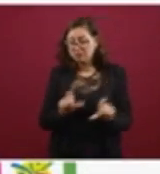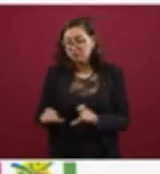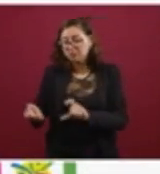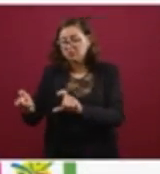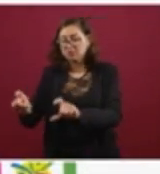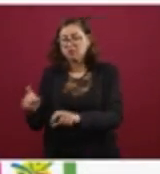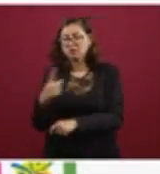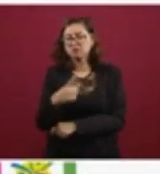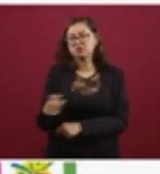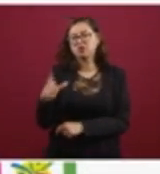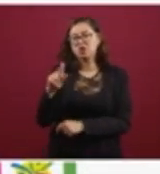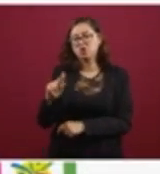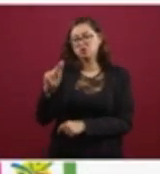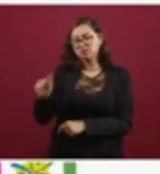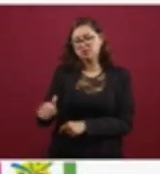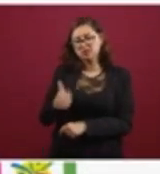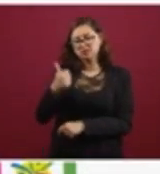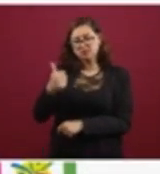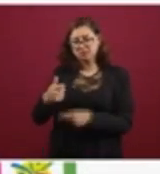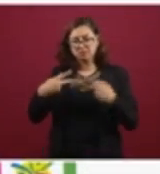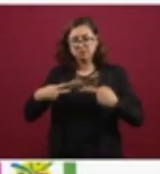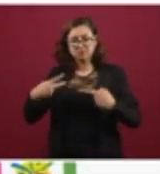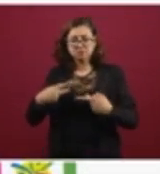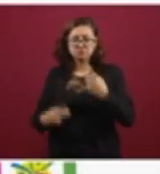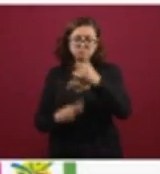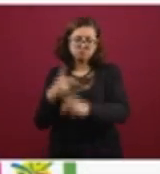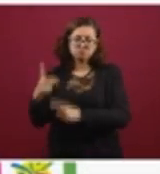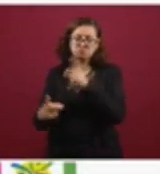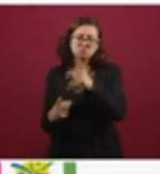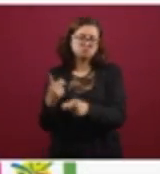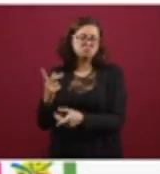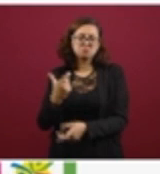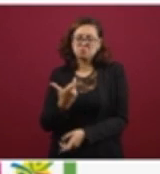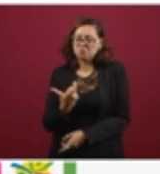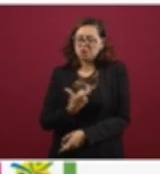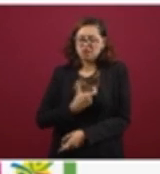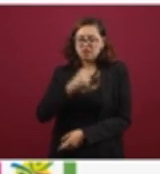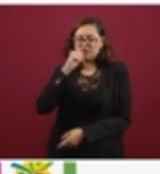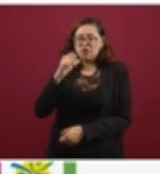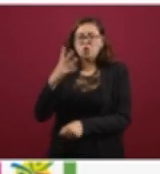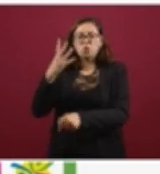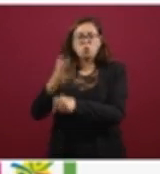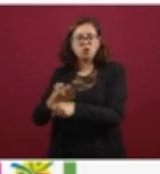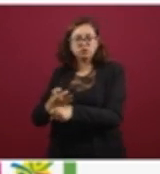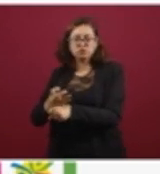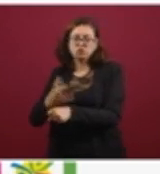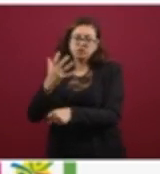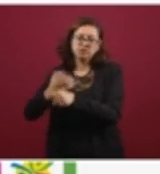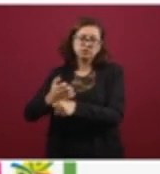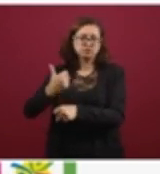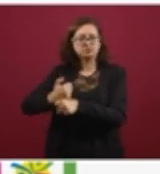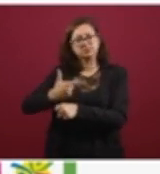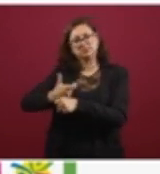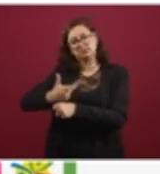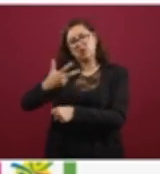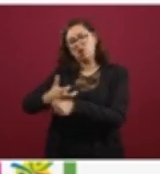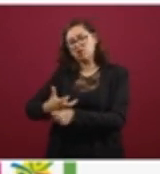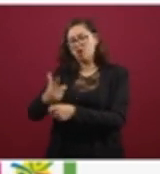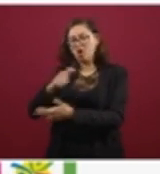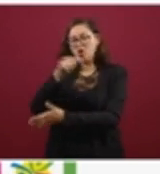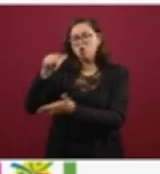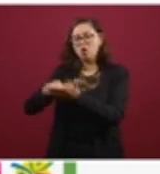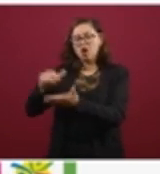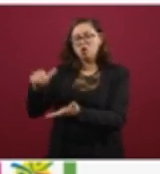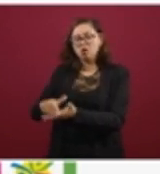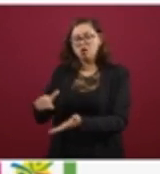hubo 186 atletas que quedaron entre el cuarto y el octavo lugar, lo cual nos refleja de que un gran porcentaje